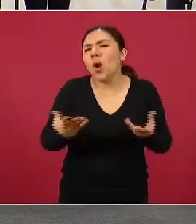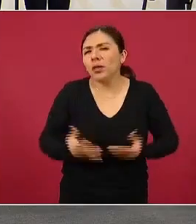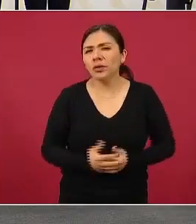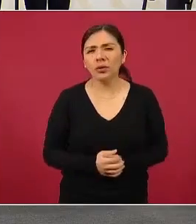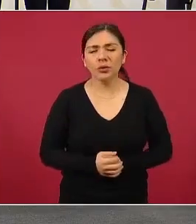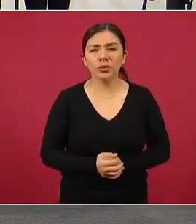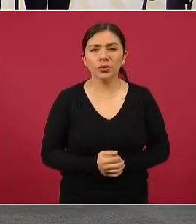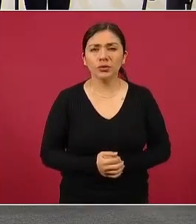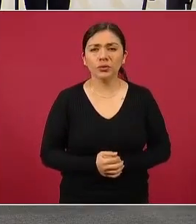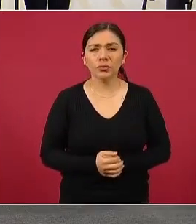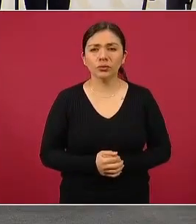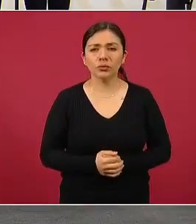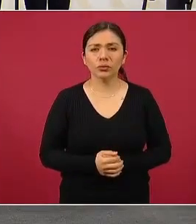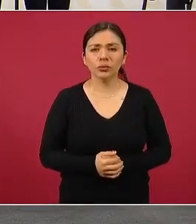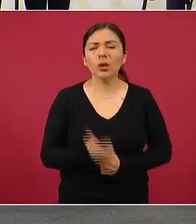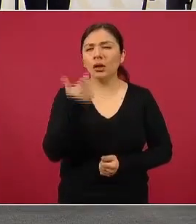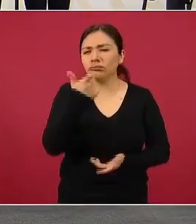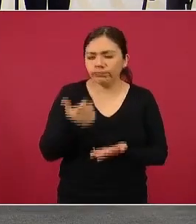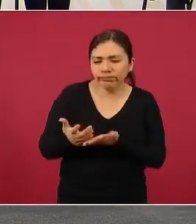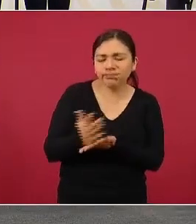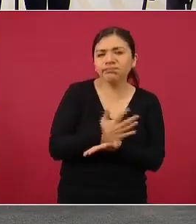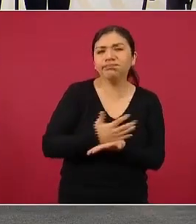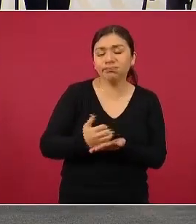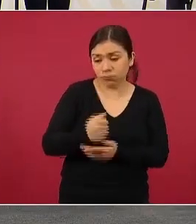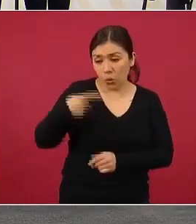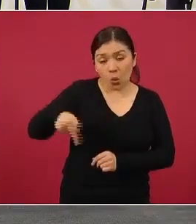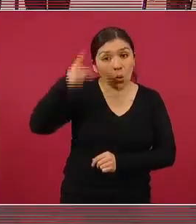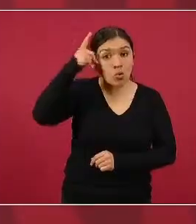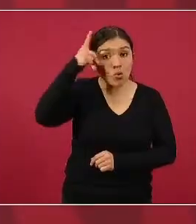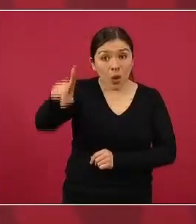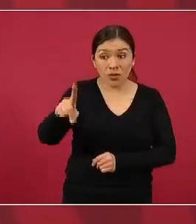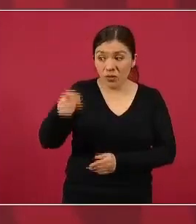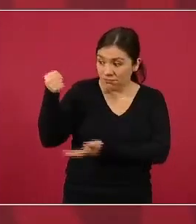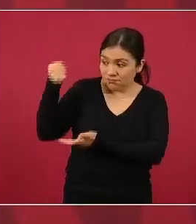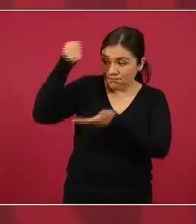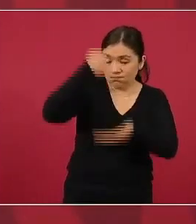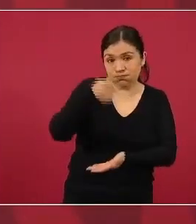de cuánto dinero del presupuesto público